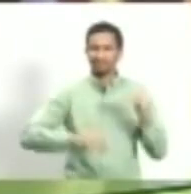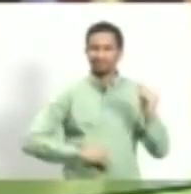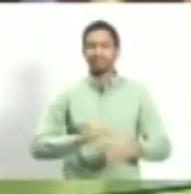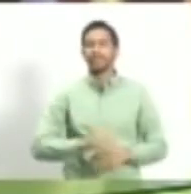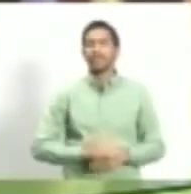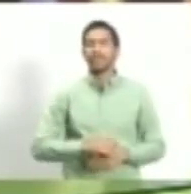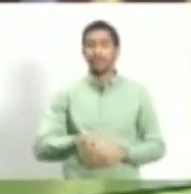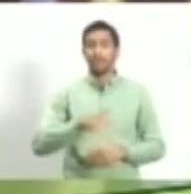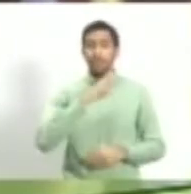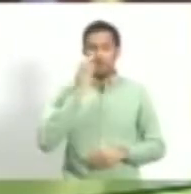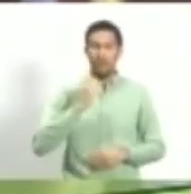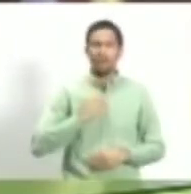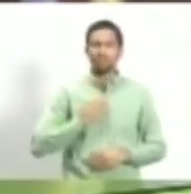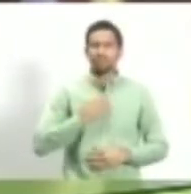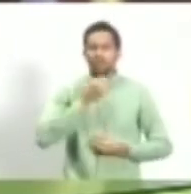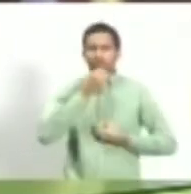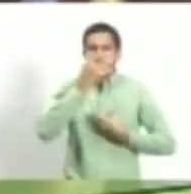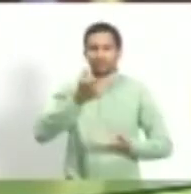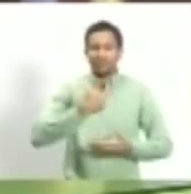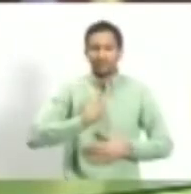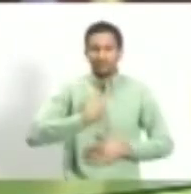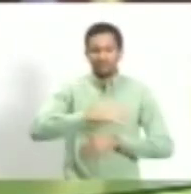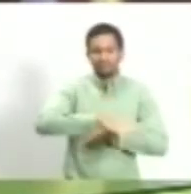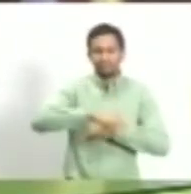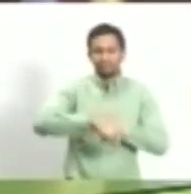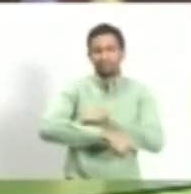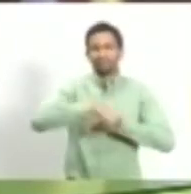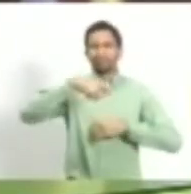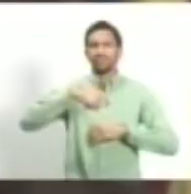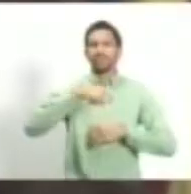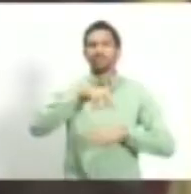haberse apropiado de millonarios recursos de la salud.